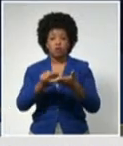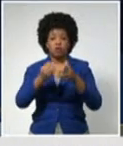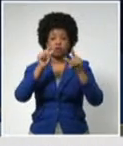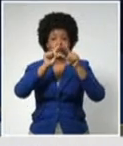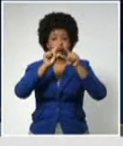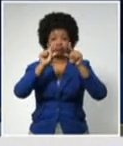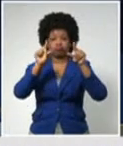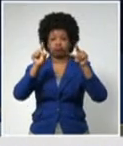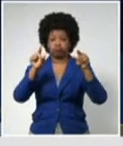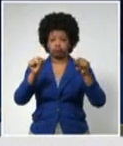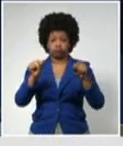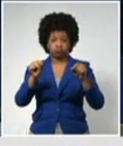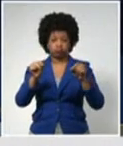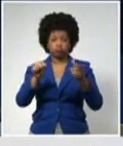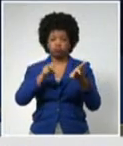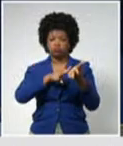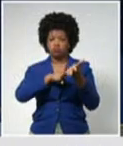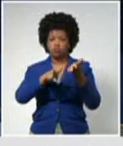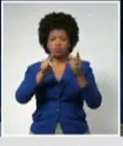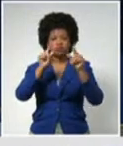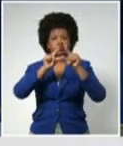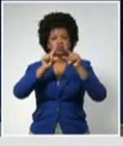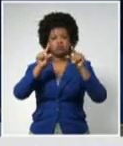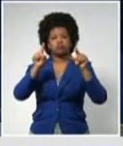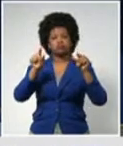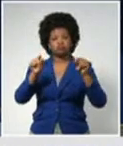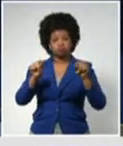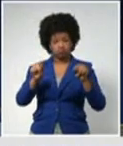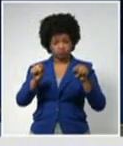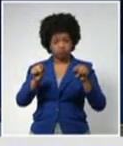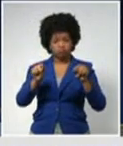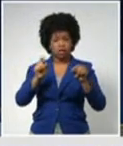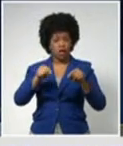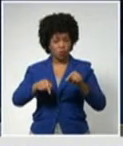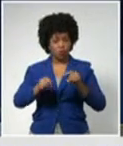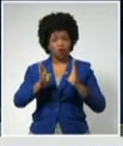de todas las provincias, a pesar de que estén en fase 1,